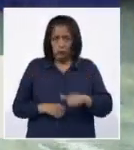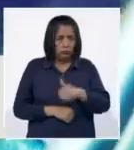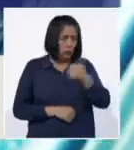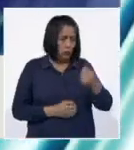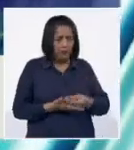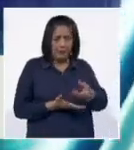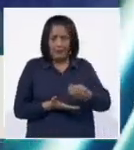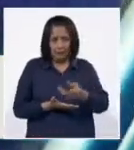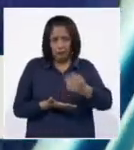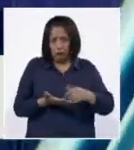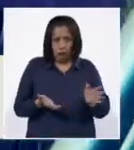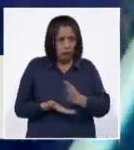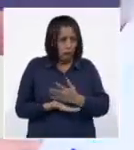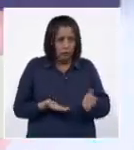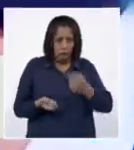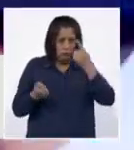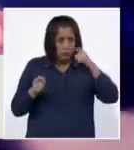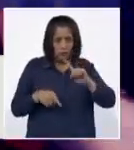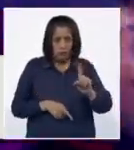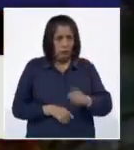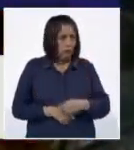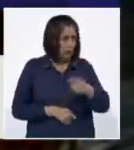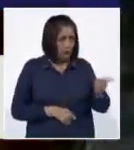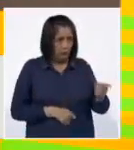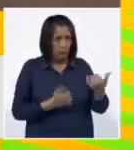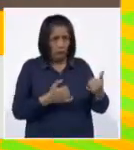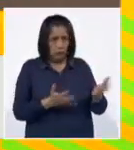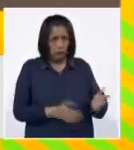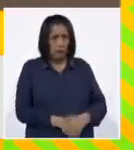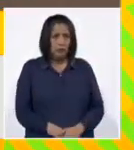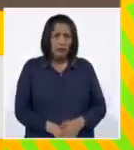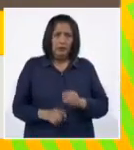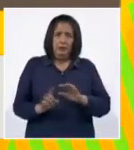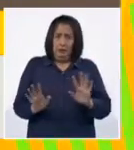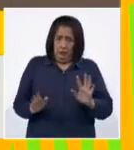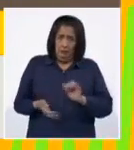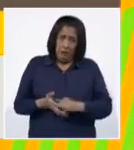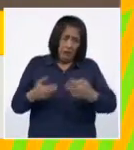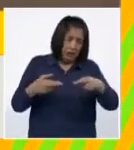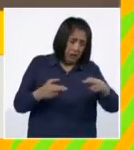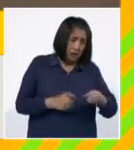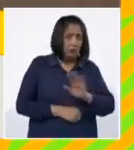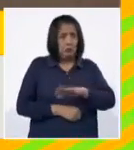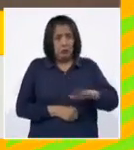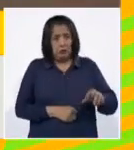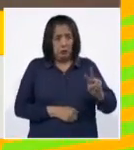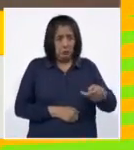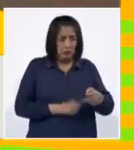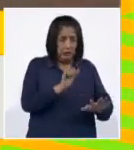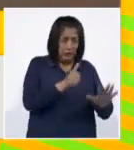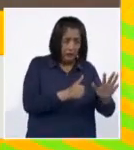otros gastos con los que no estaría de acuerdo el 10 de la calle. Pero si sacamos los gastos de recreación de los niños entre